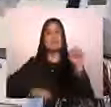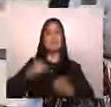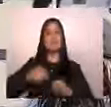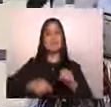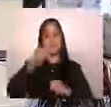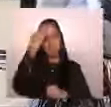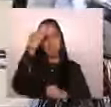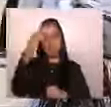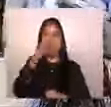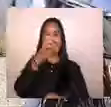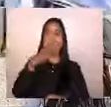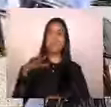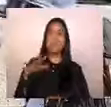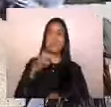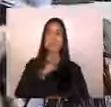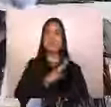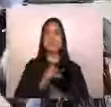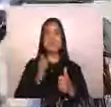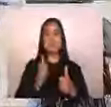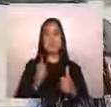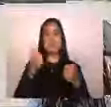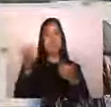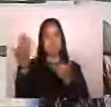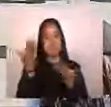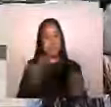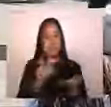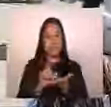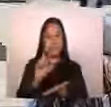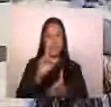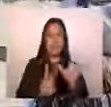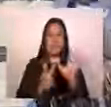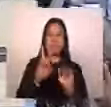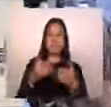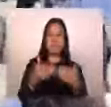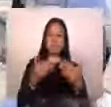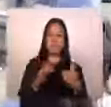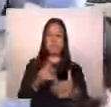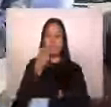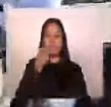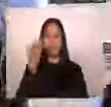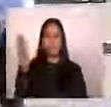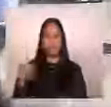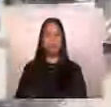ese saludo de paz y bien. Bienvenido, Colegio 12 de Octubre.